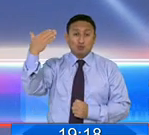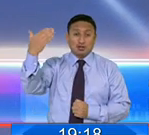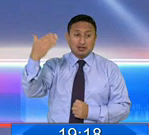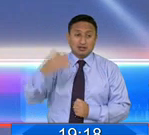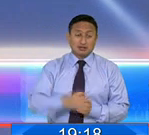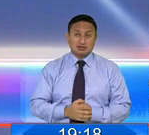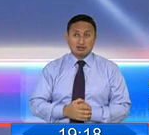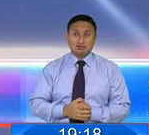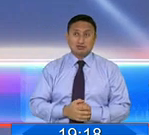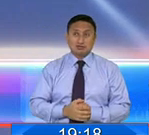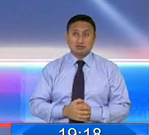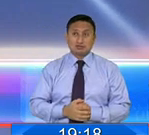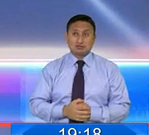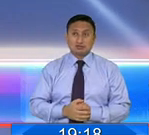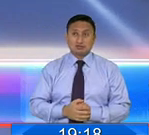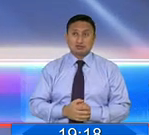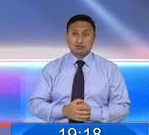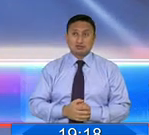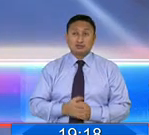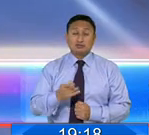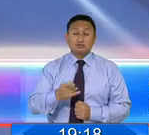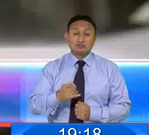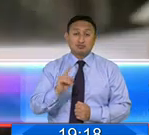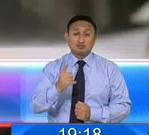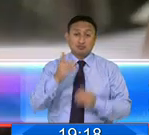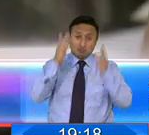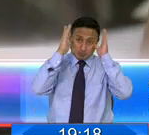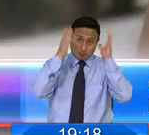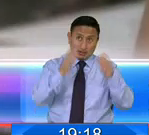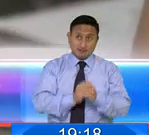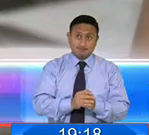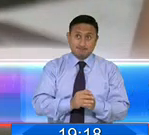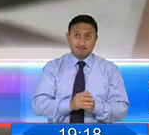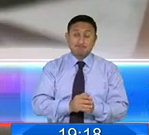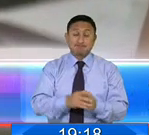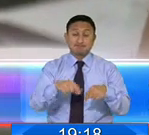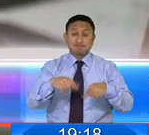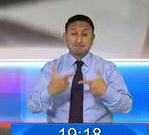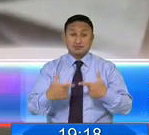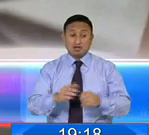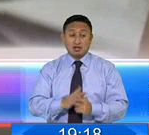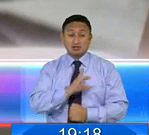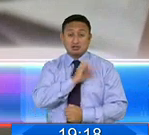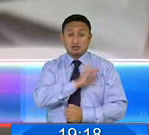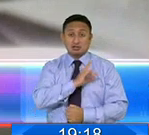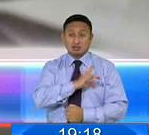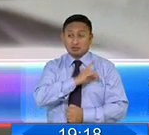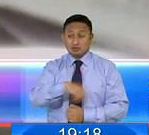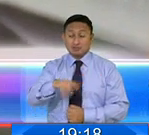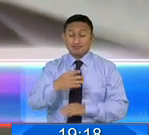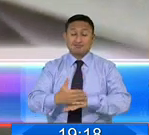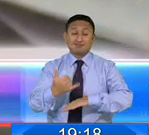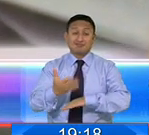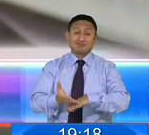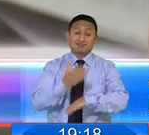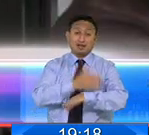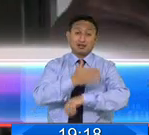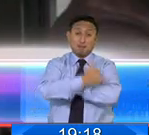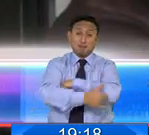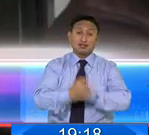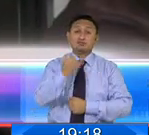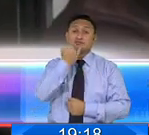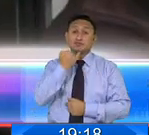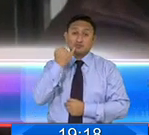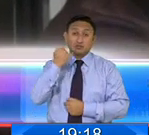los alcaldes, a la atención primaria. Y es que de esta manera Chile supera a Israel, quien era considerado anteriormente el país que